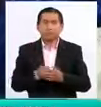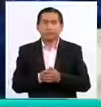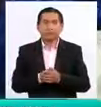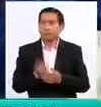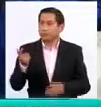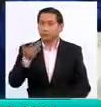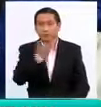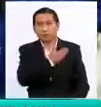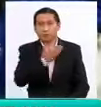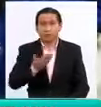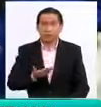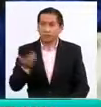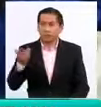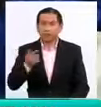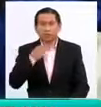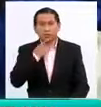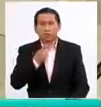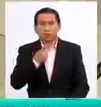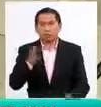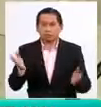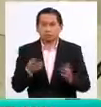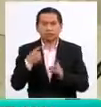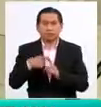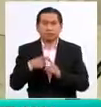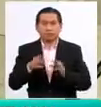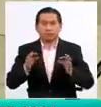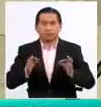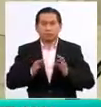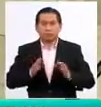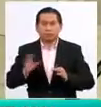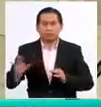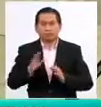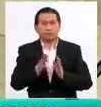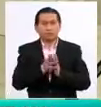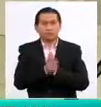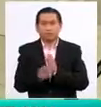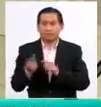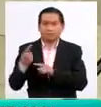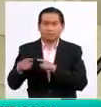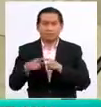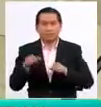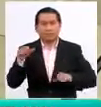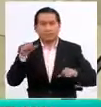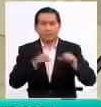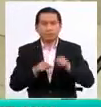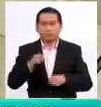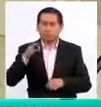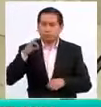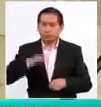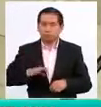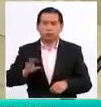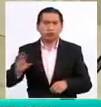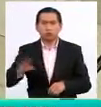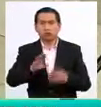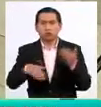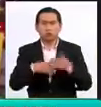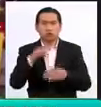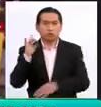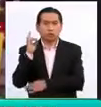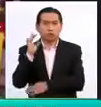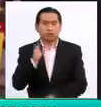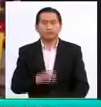primer mandatario de Estado señaló que se promueve la formación del talento humano en áreas científicas en beneficio de la población